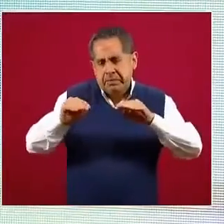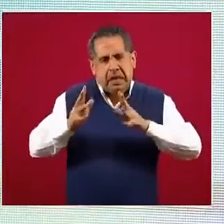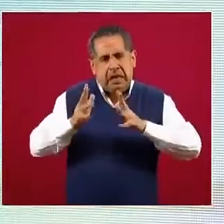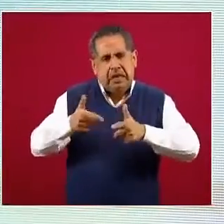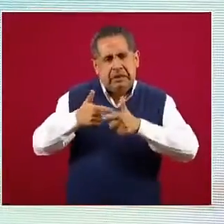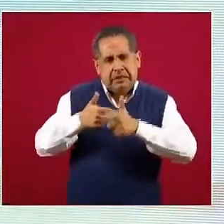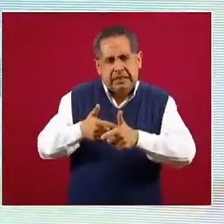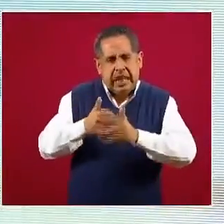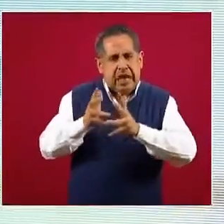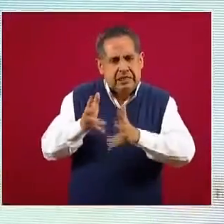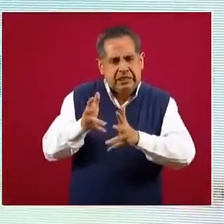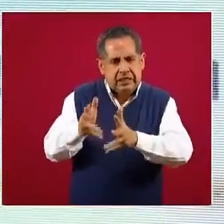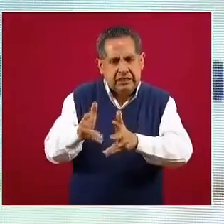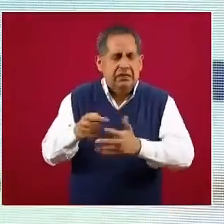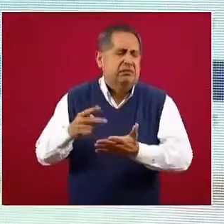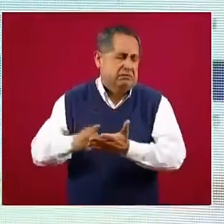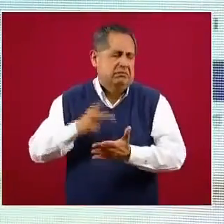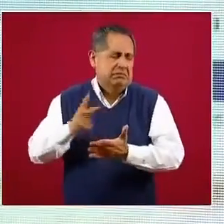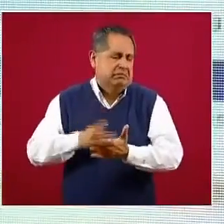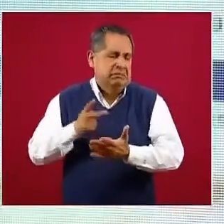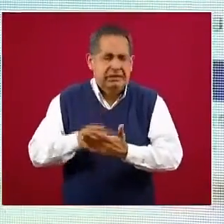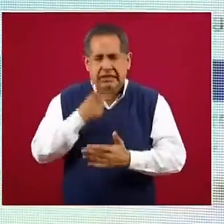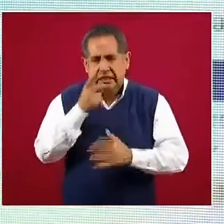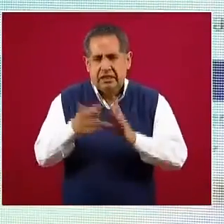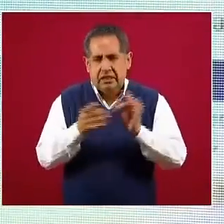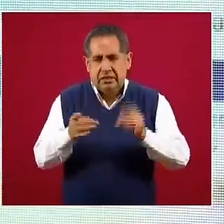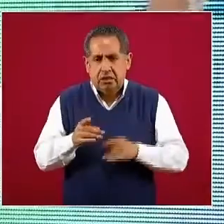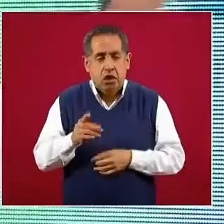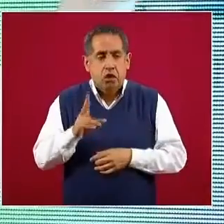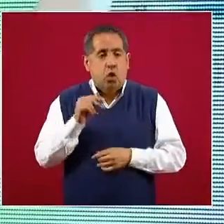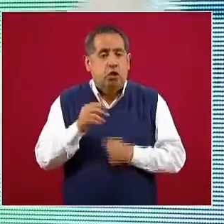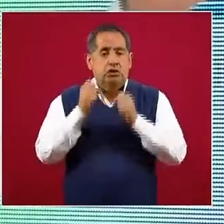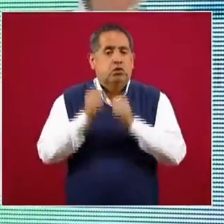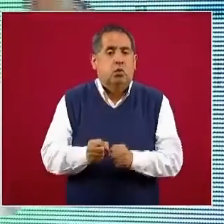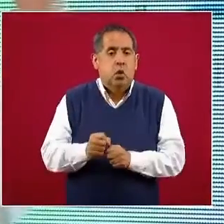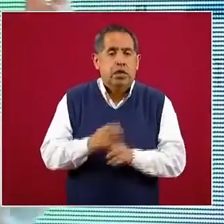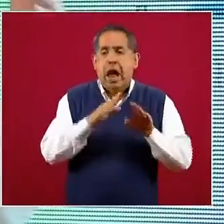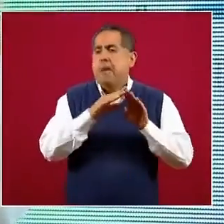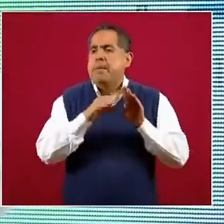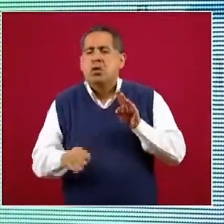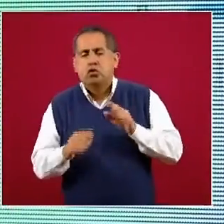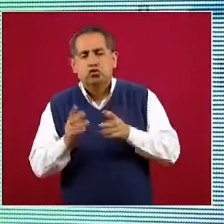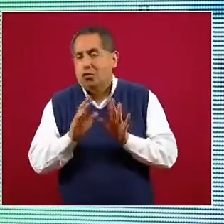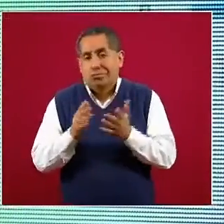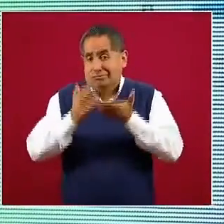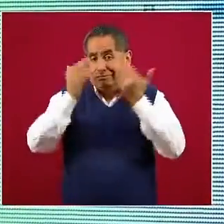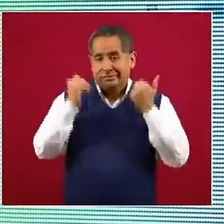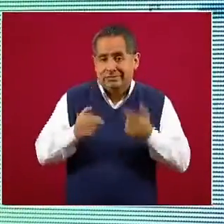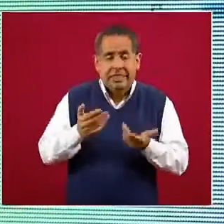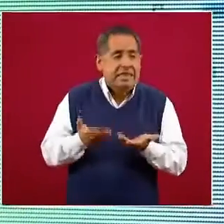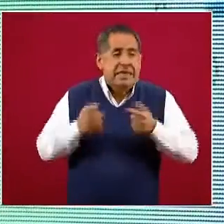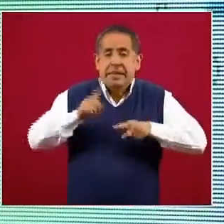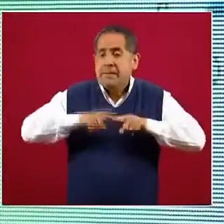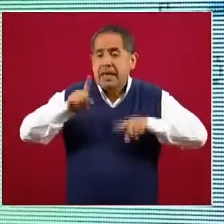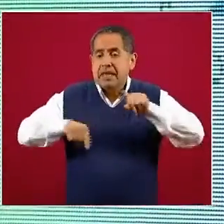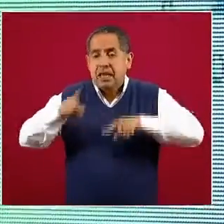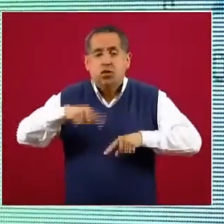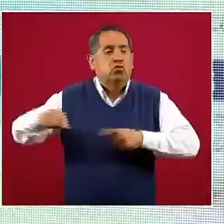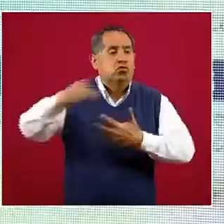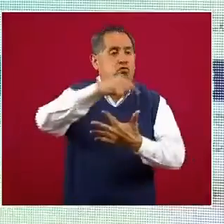manera correcta quiere decir usarlo de manera continua y poner especial atención en los espacios cerrados en donde no